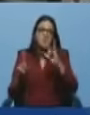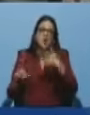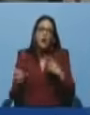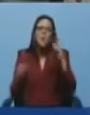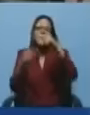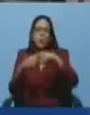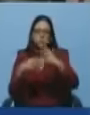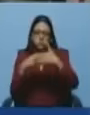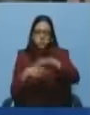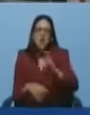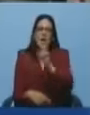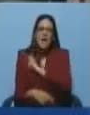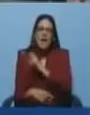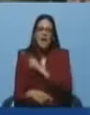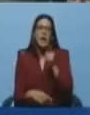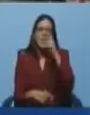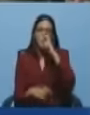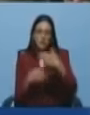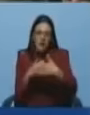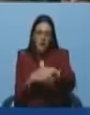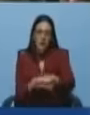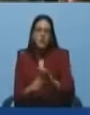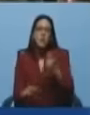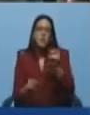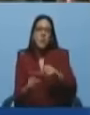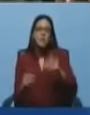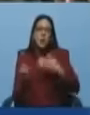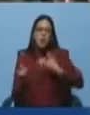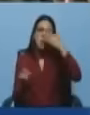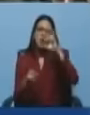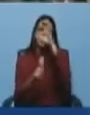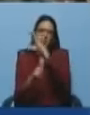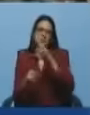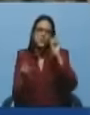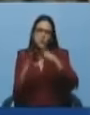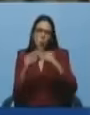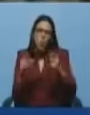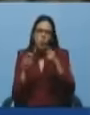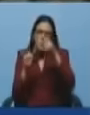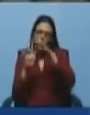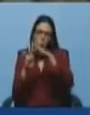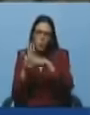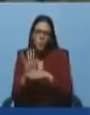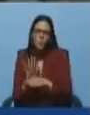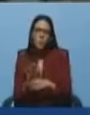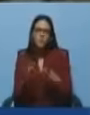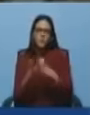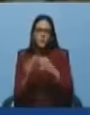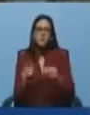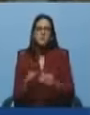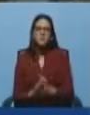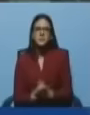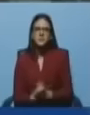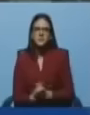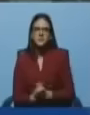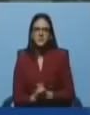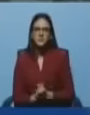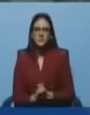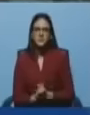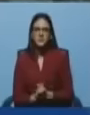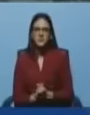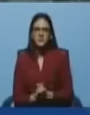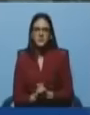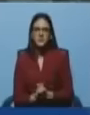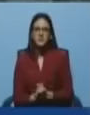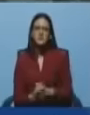grandes a partir de enero de este año, como Emiratos Árabes Unidos, Arabia Saudita, Etiopía, Egipto e